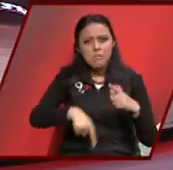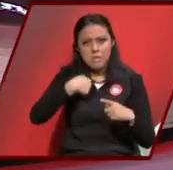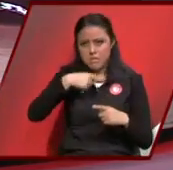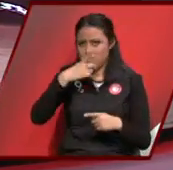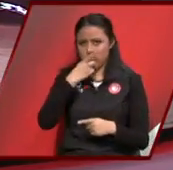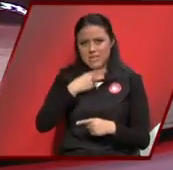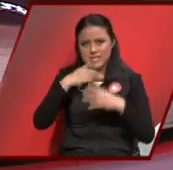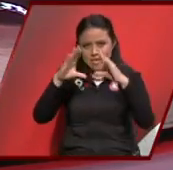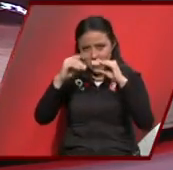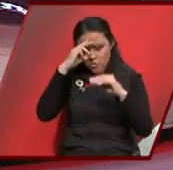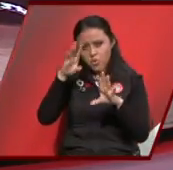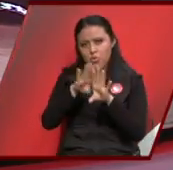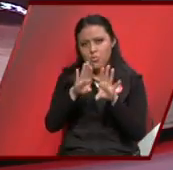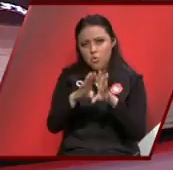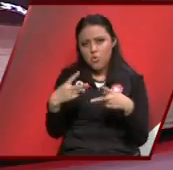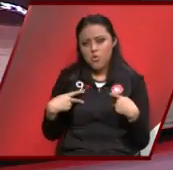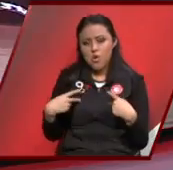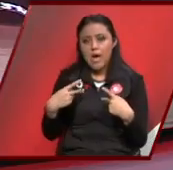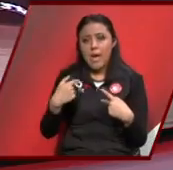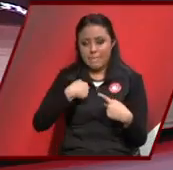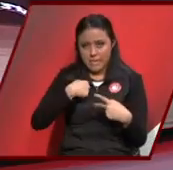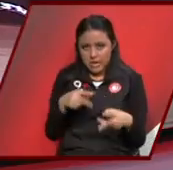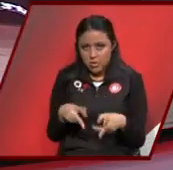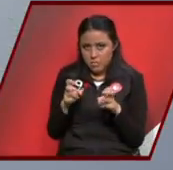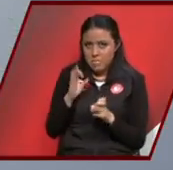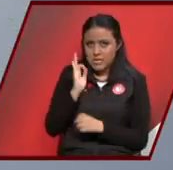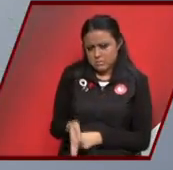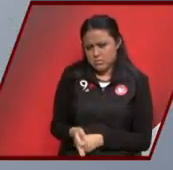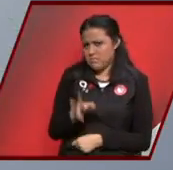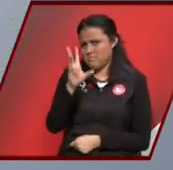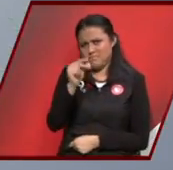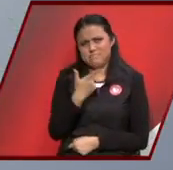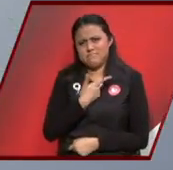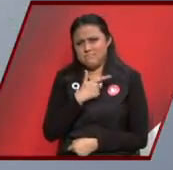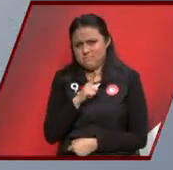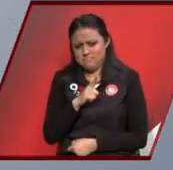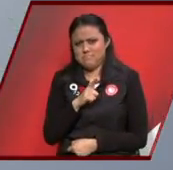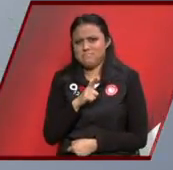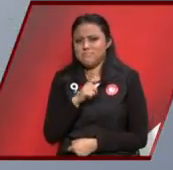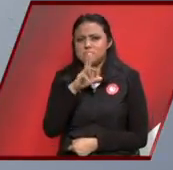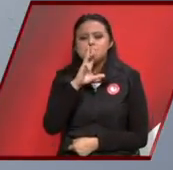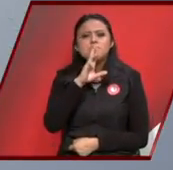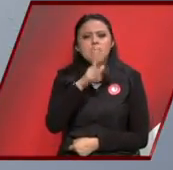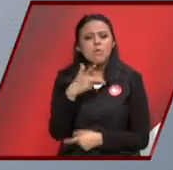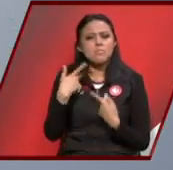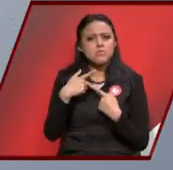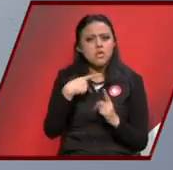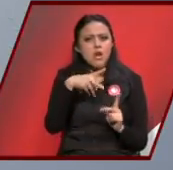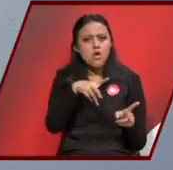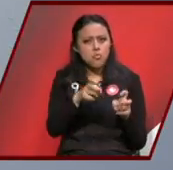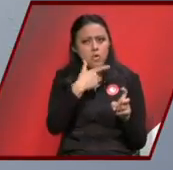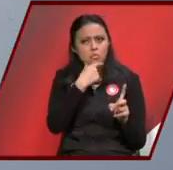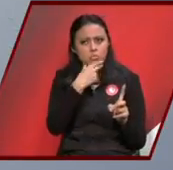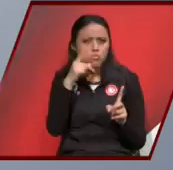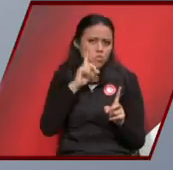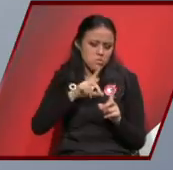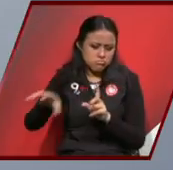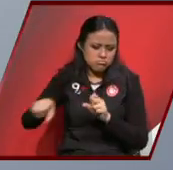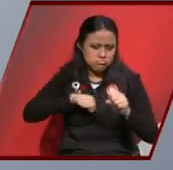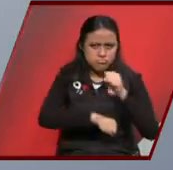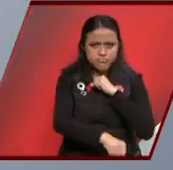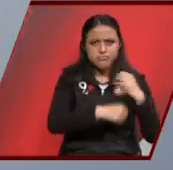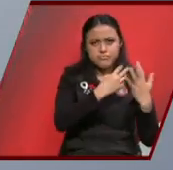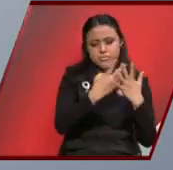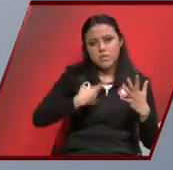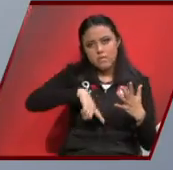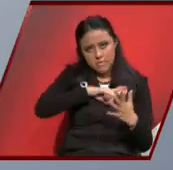bien asaltado, para que no me pase nada físicamente. O sea, ¿cómo es factible que antes de frenar a un asaltante, lo primero que me salgan es con que un instructivo para